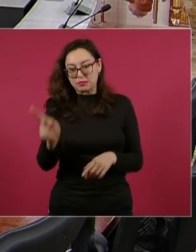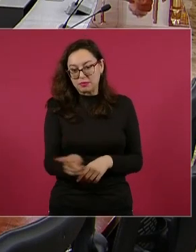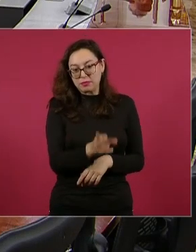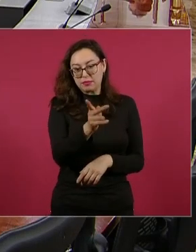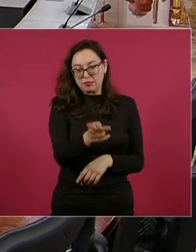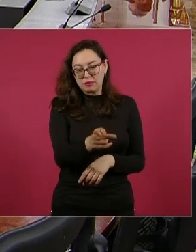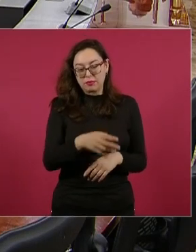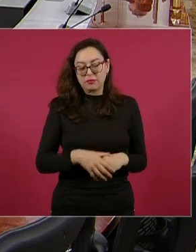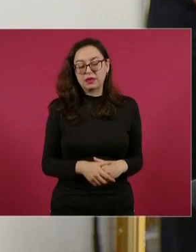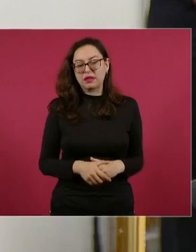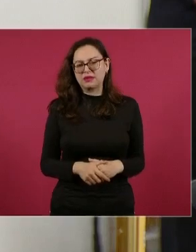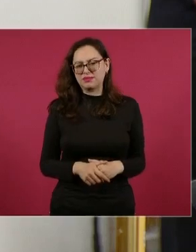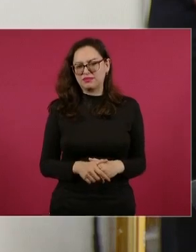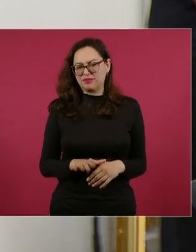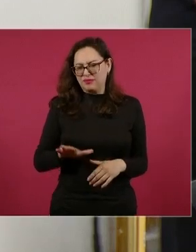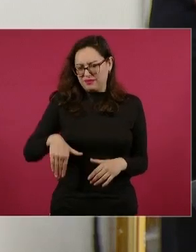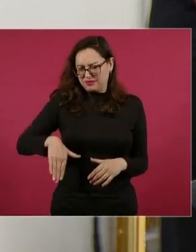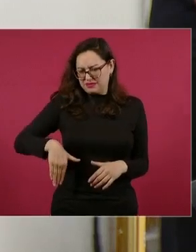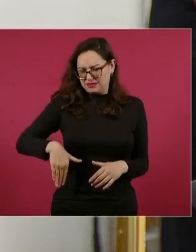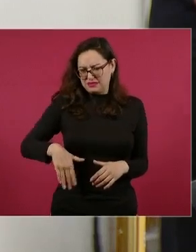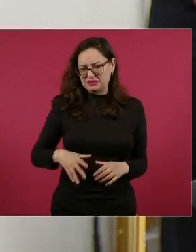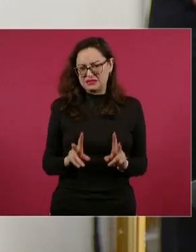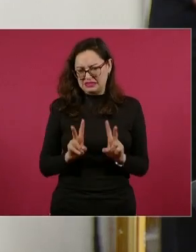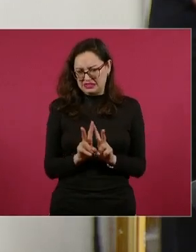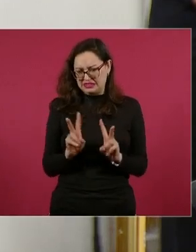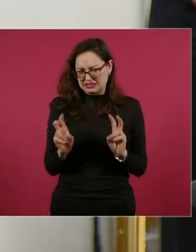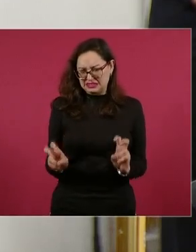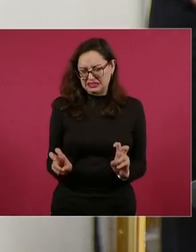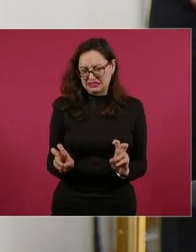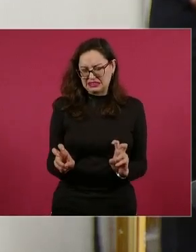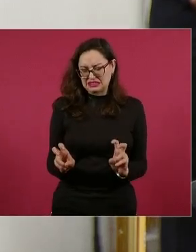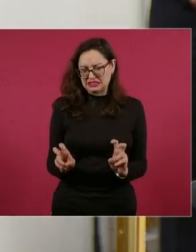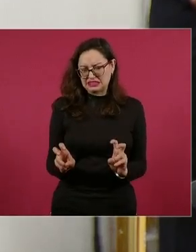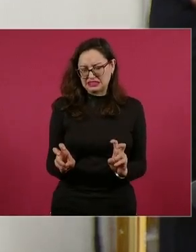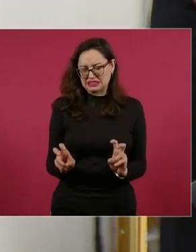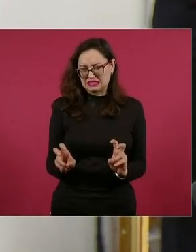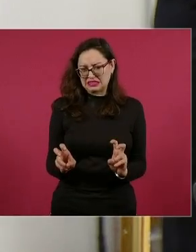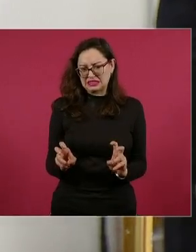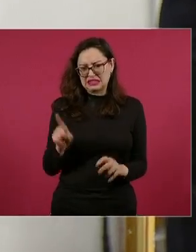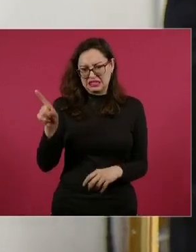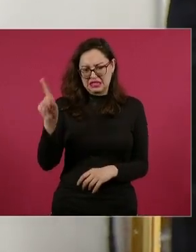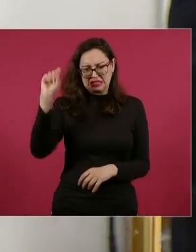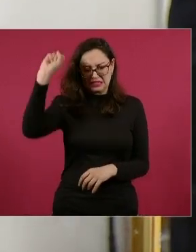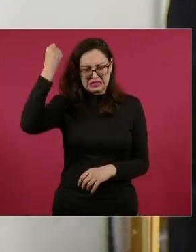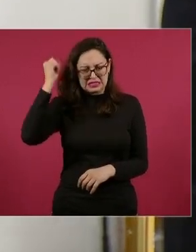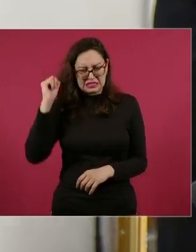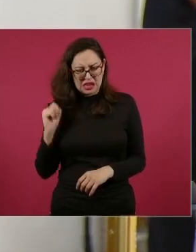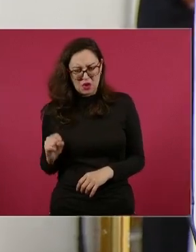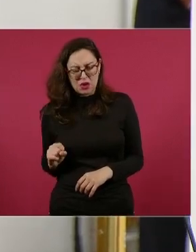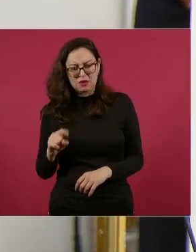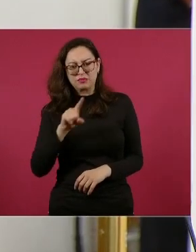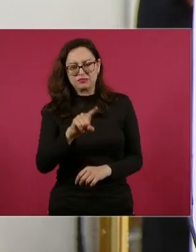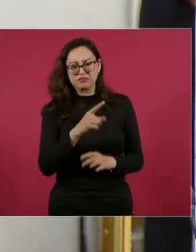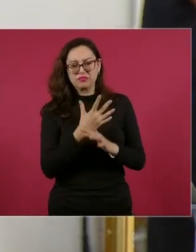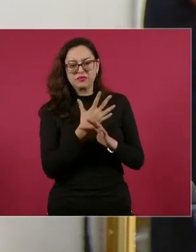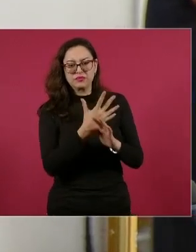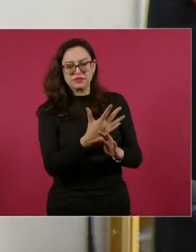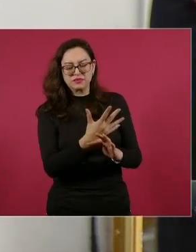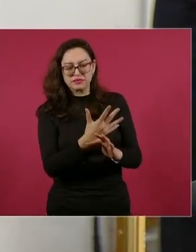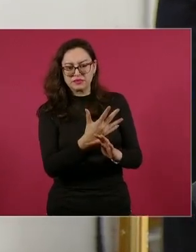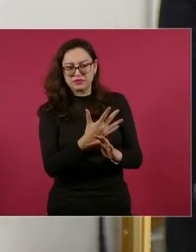un ratito respecto al tema de lo que tiene que ver con la cuestión de Sinaloa. Usted mencionó, yo escucho